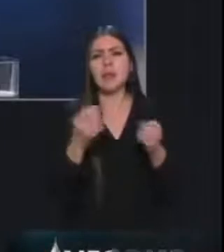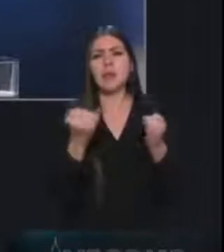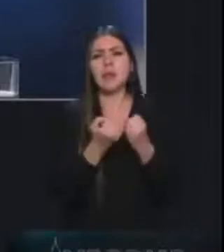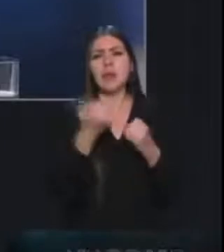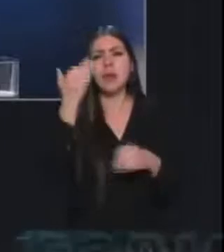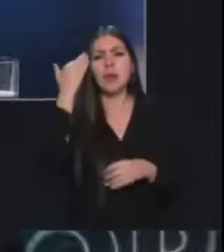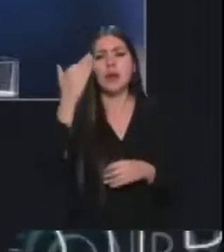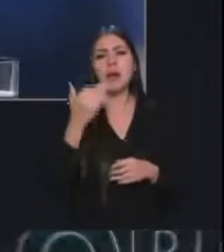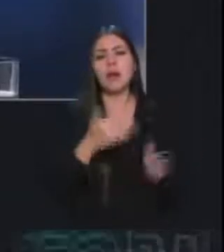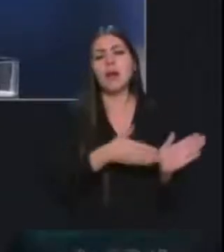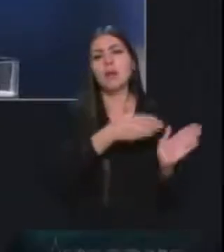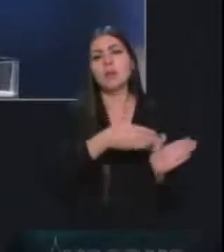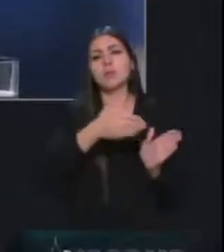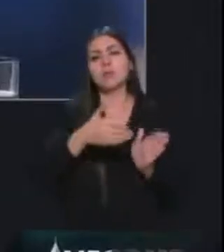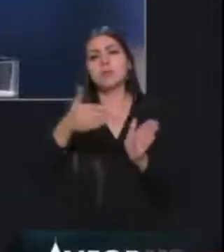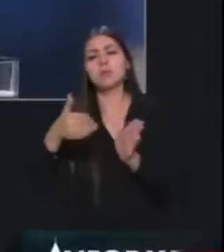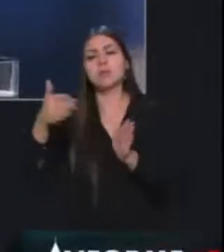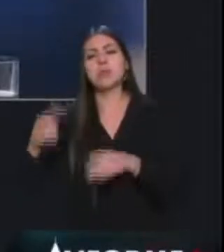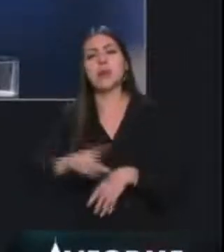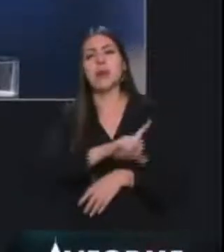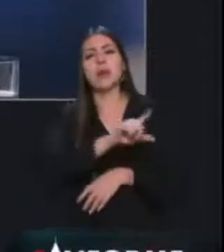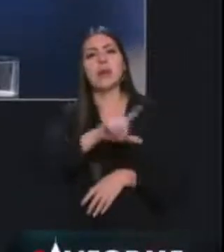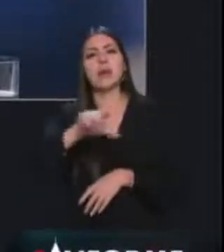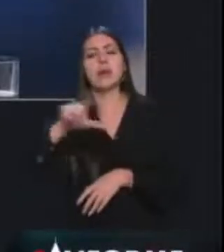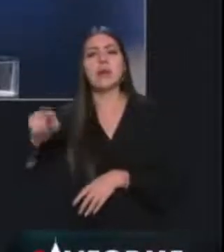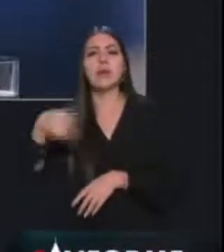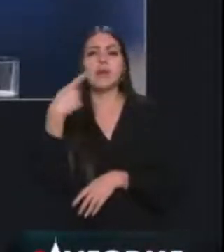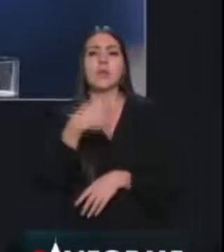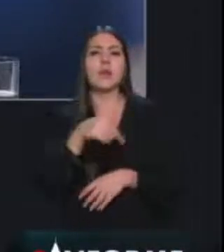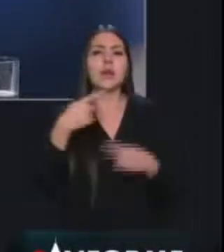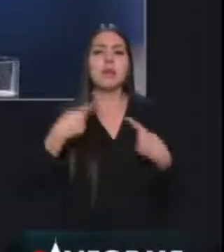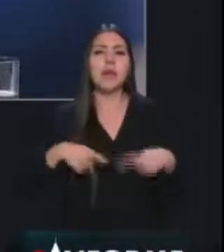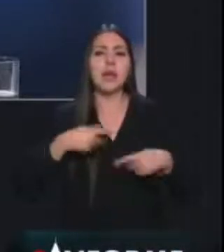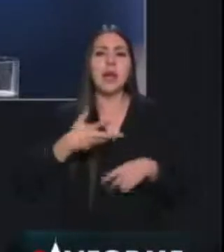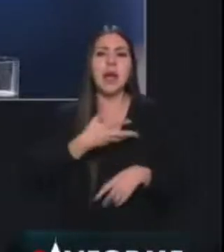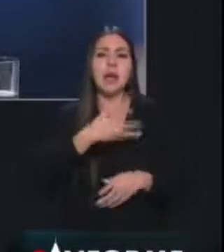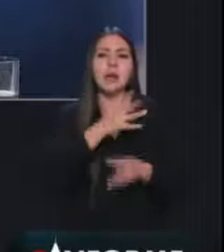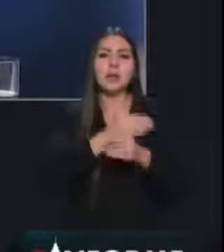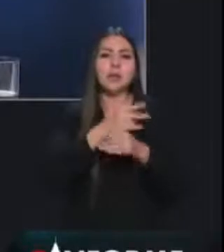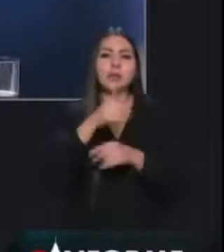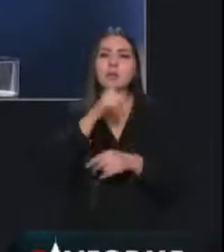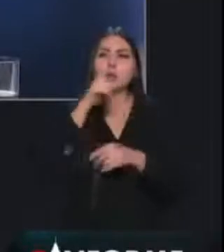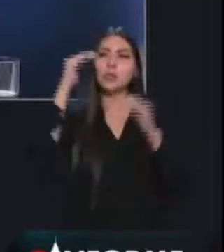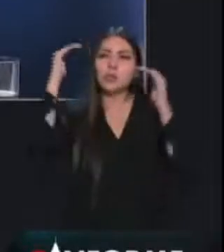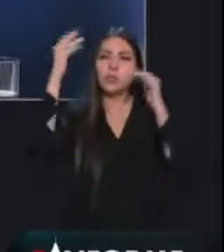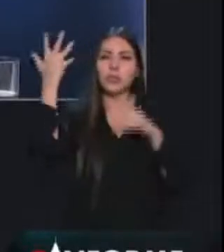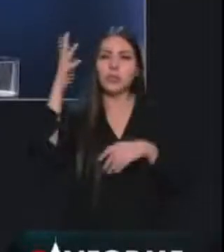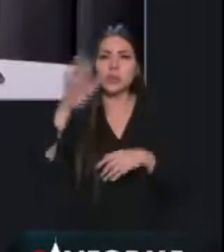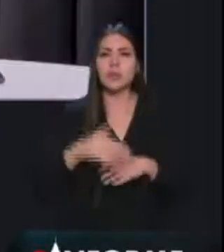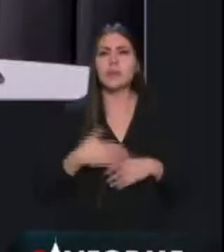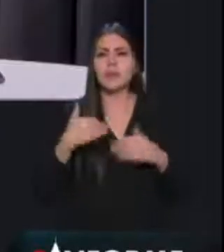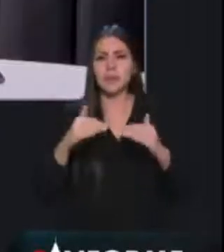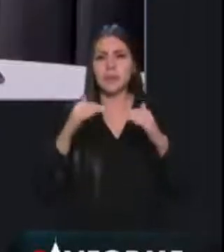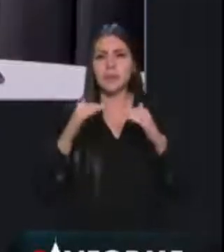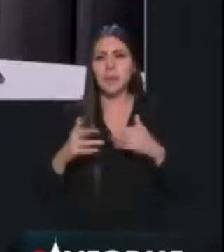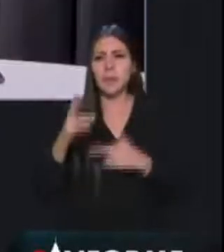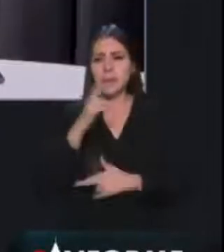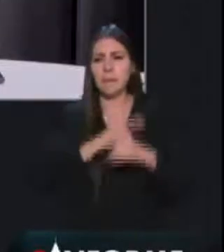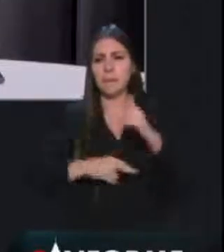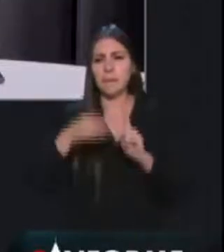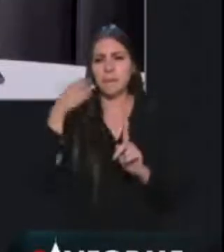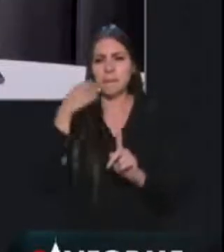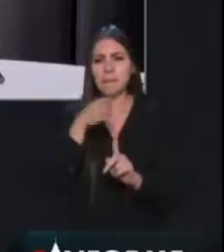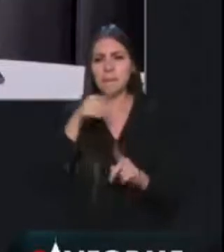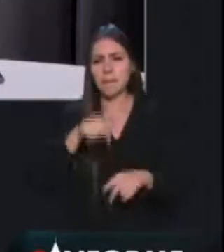aletargando el mercado de los pequeños consumidores de energía. Yo me regreso al punto central. O sea, México produce